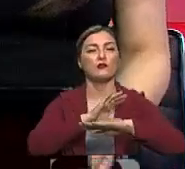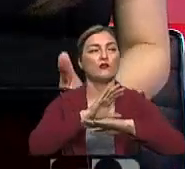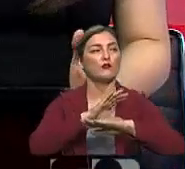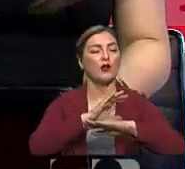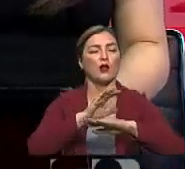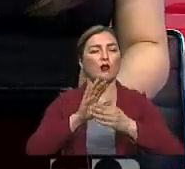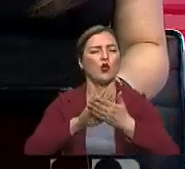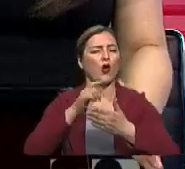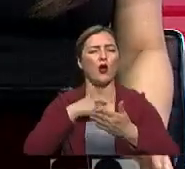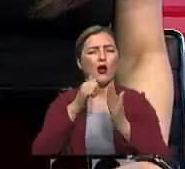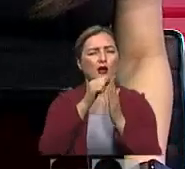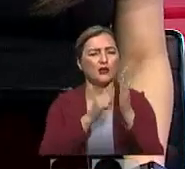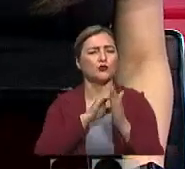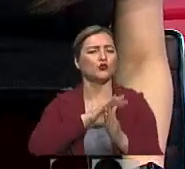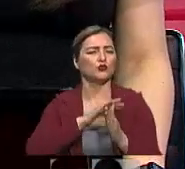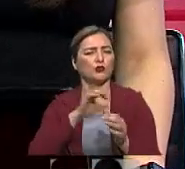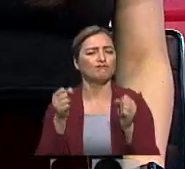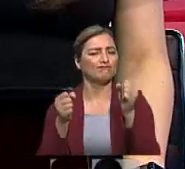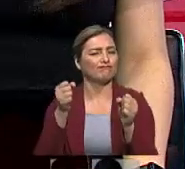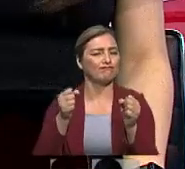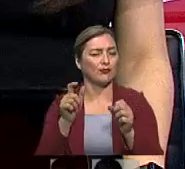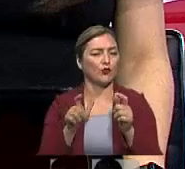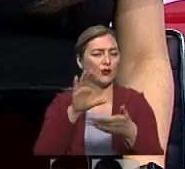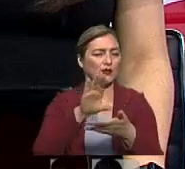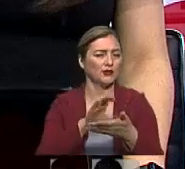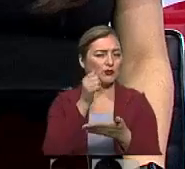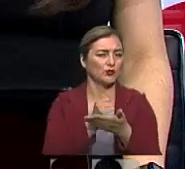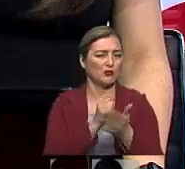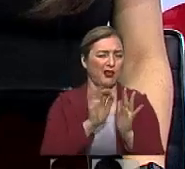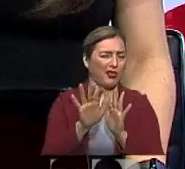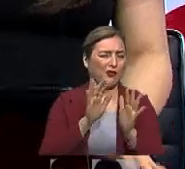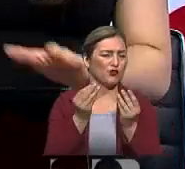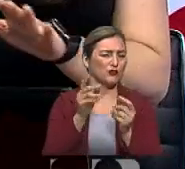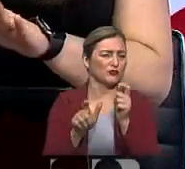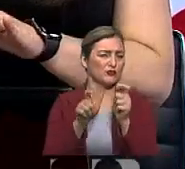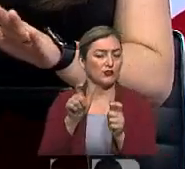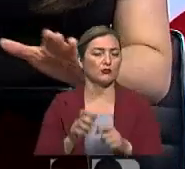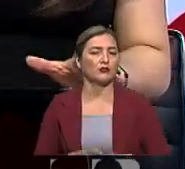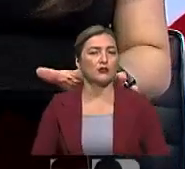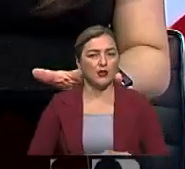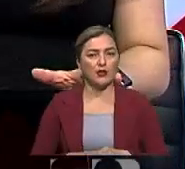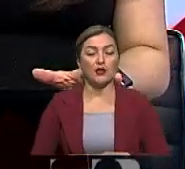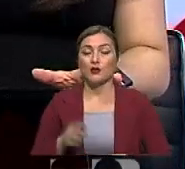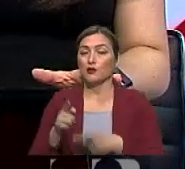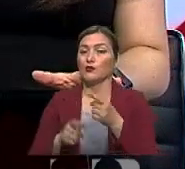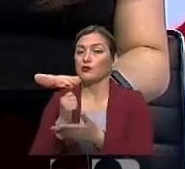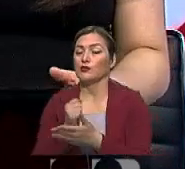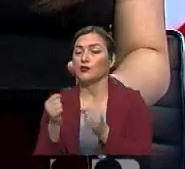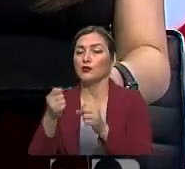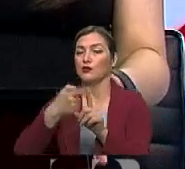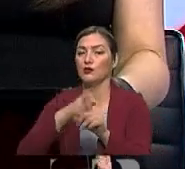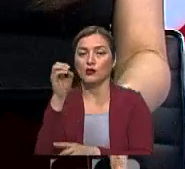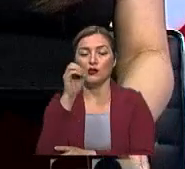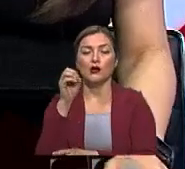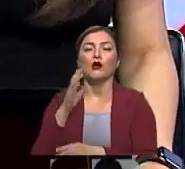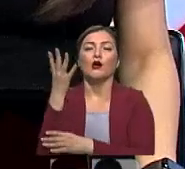generado nuevamente una alta afluencia de personas en el Centro de Matriculación Bicentenario. Las personas que no pudieron matricular en octubre debido